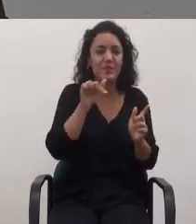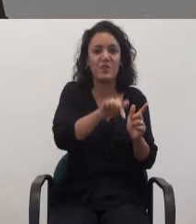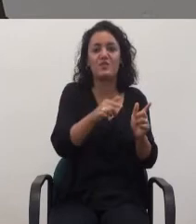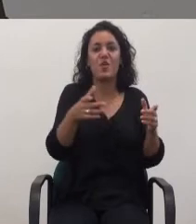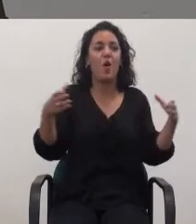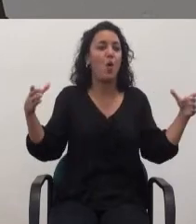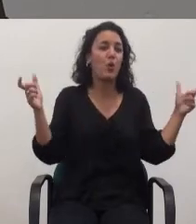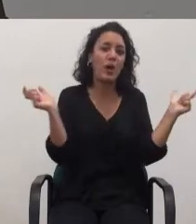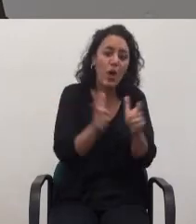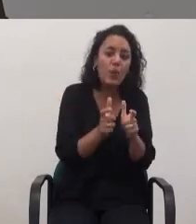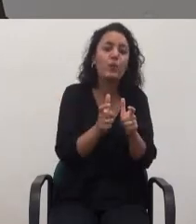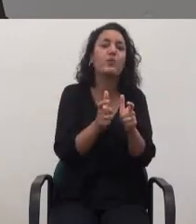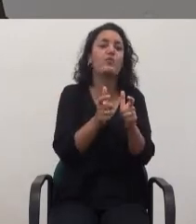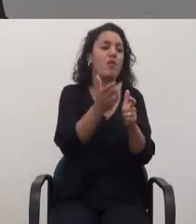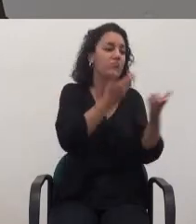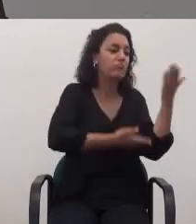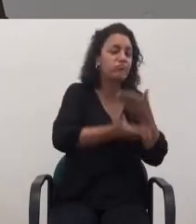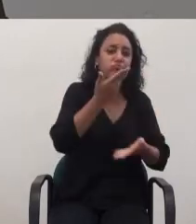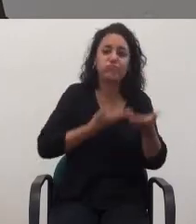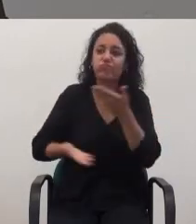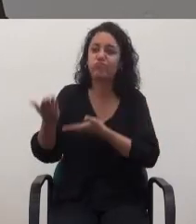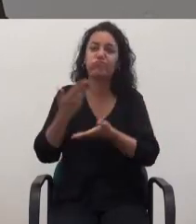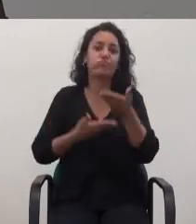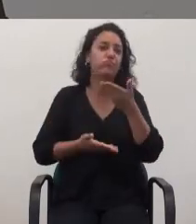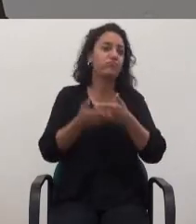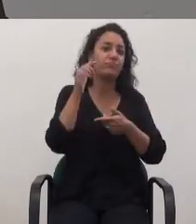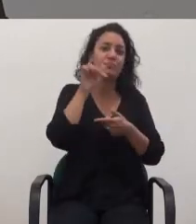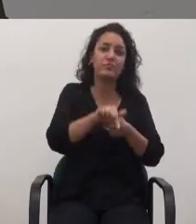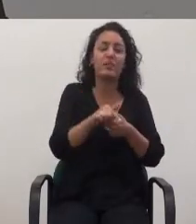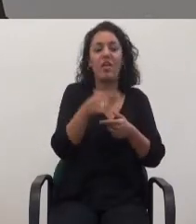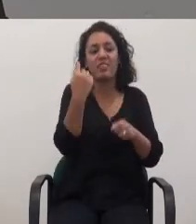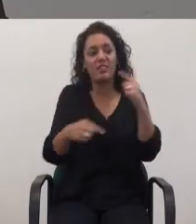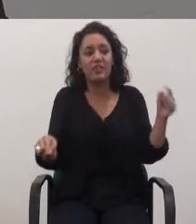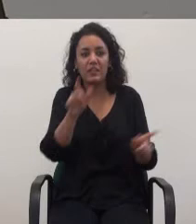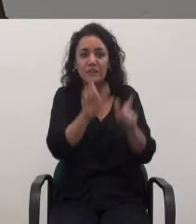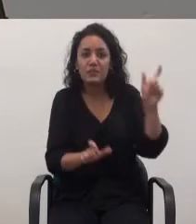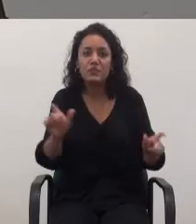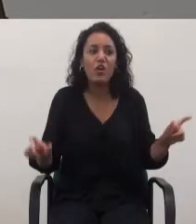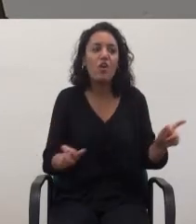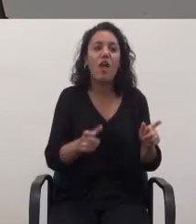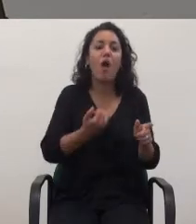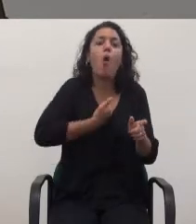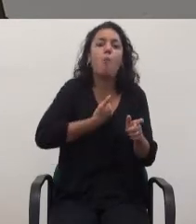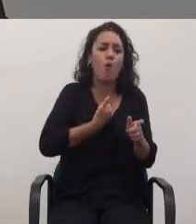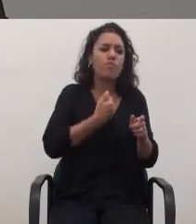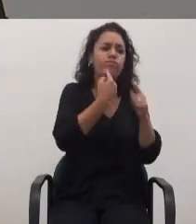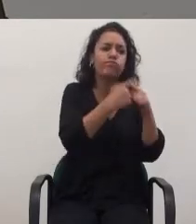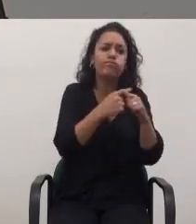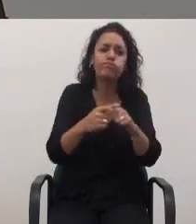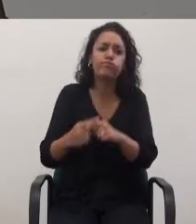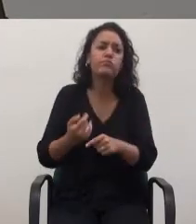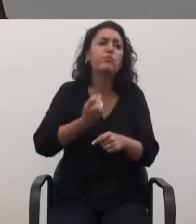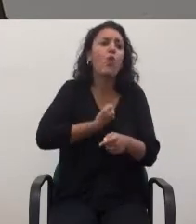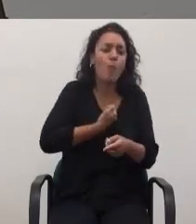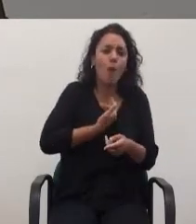directiva quincenalmente, donde ahí se intercambia con los distintos órdenes y donde tiene que ir negociando, donde tiene que ir escuchando, viendo